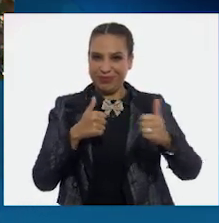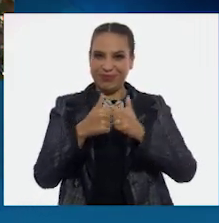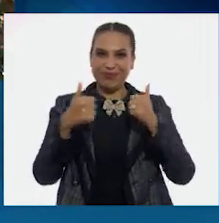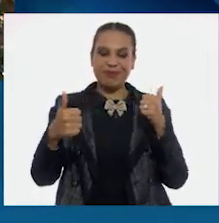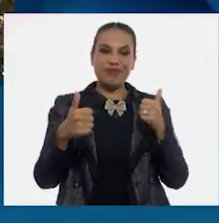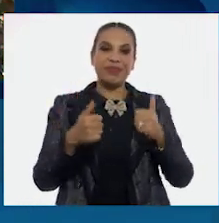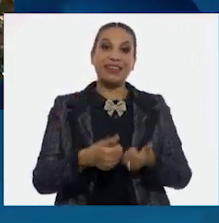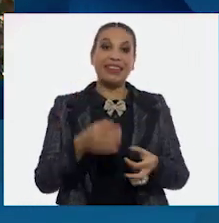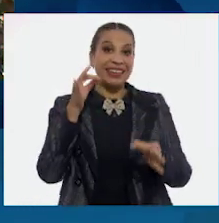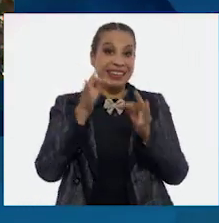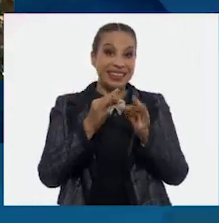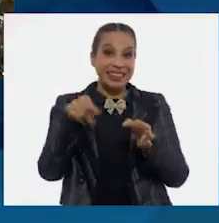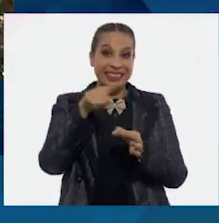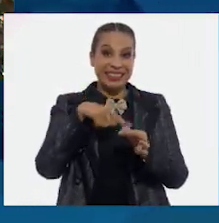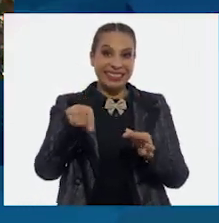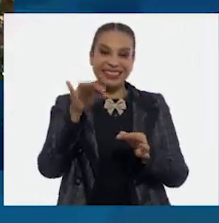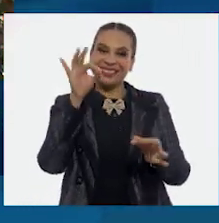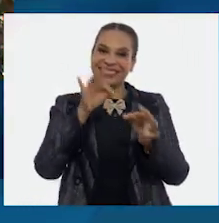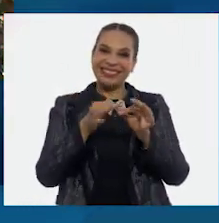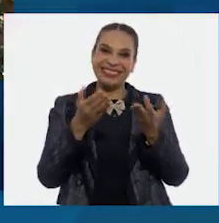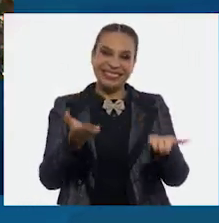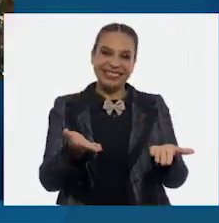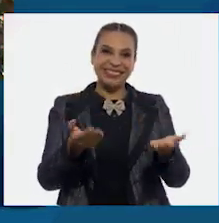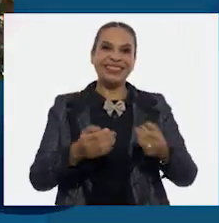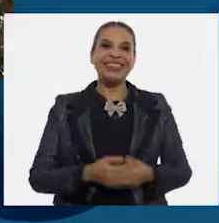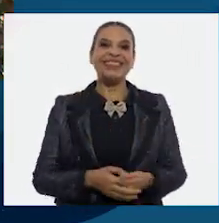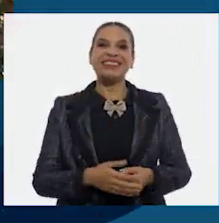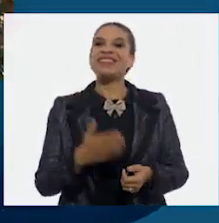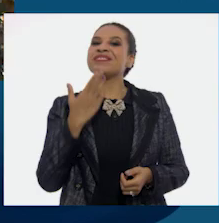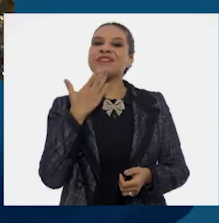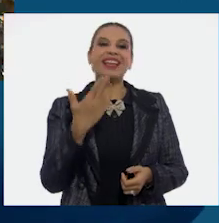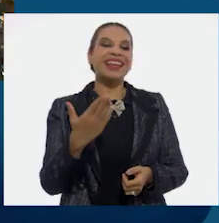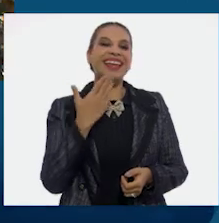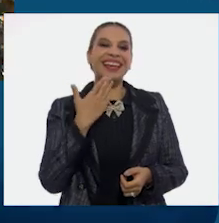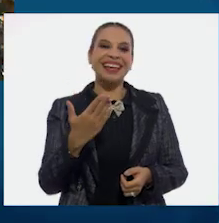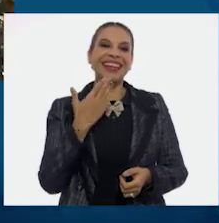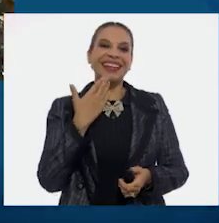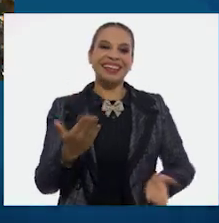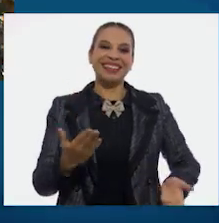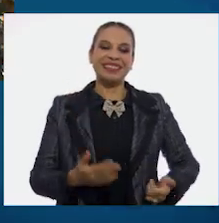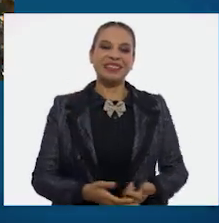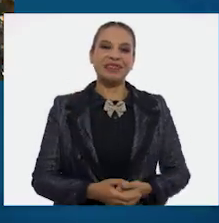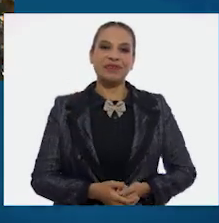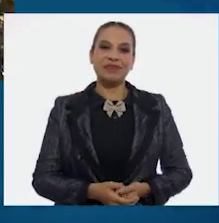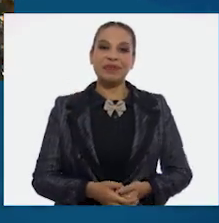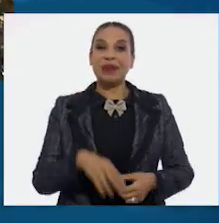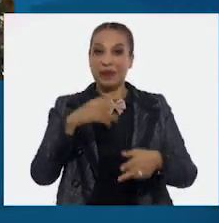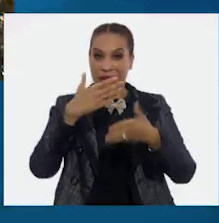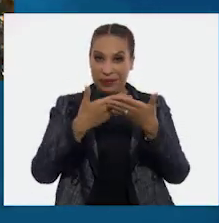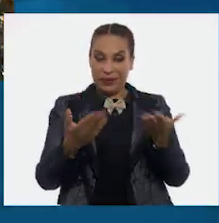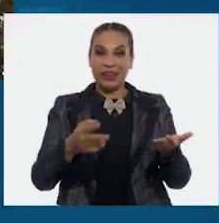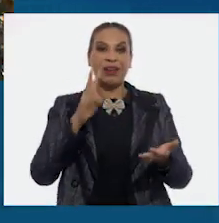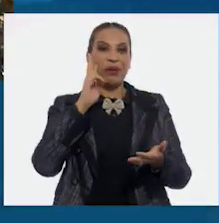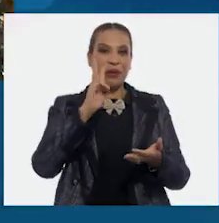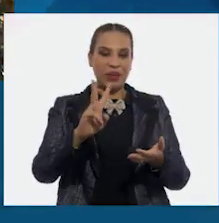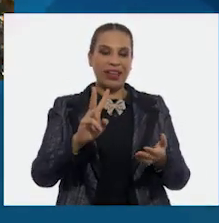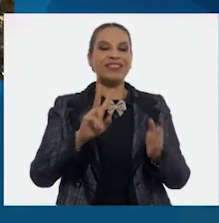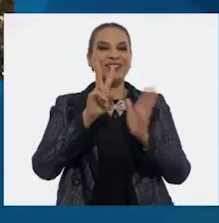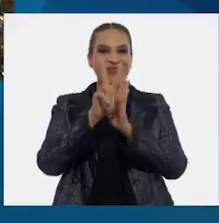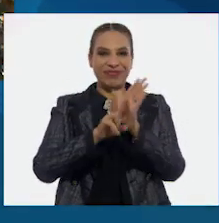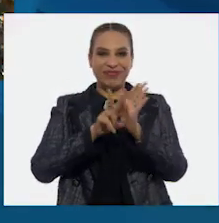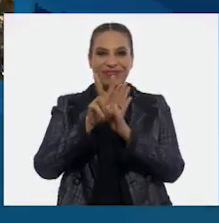distancia. ¿Listas? ¿Listos? ¡Muy bien! ¡Vamos a ver el